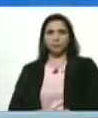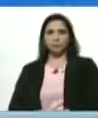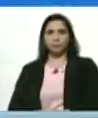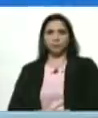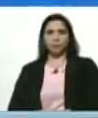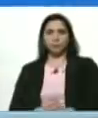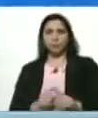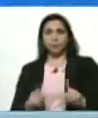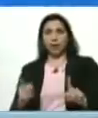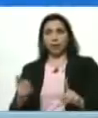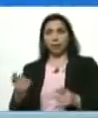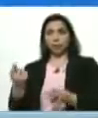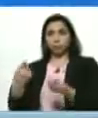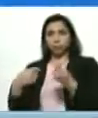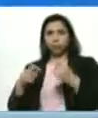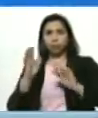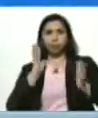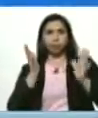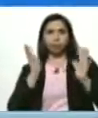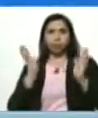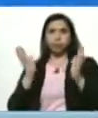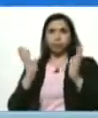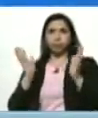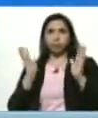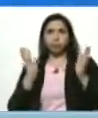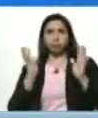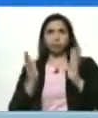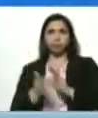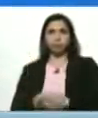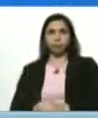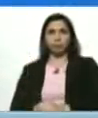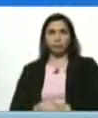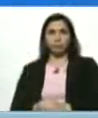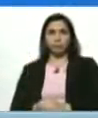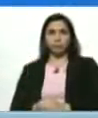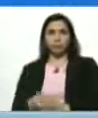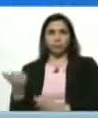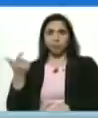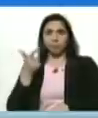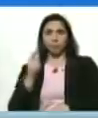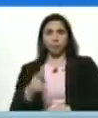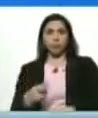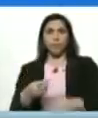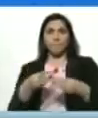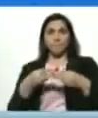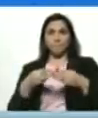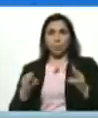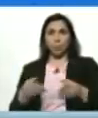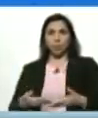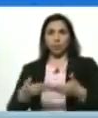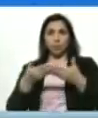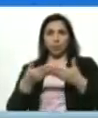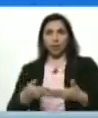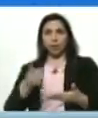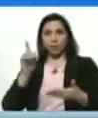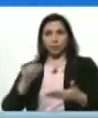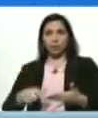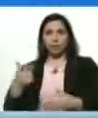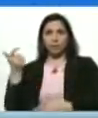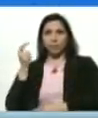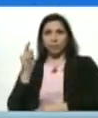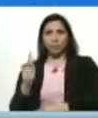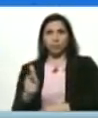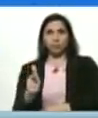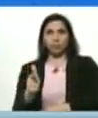negociar conversar transporte público de carga transporte público de pasajeros